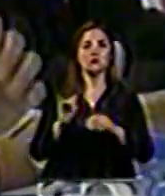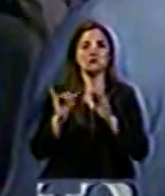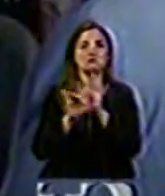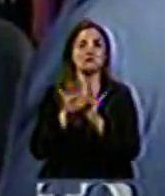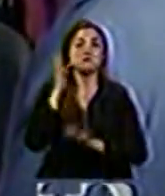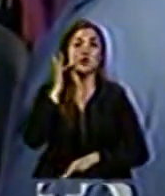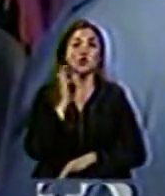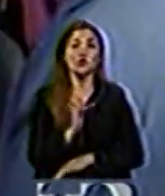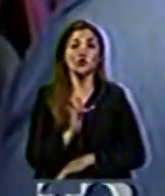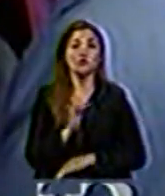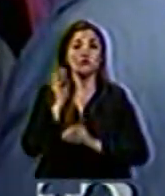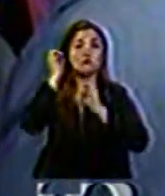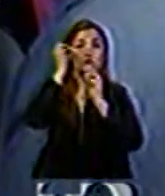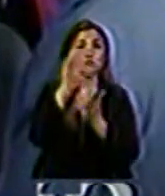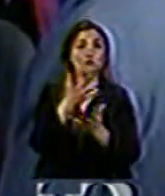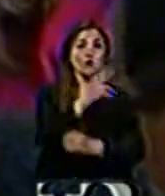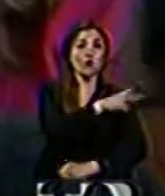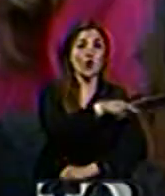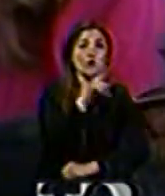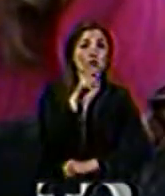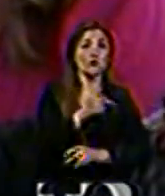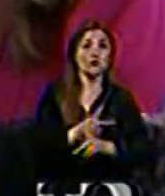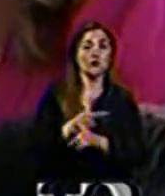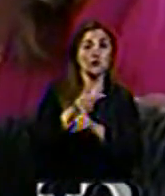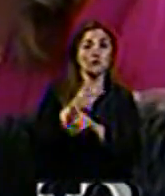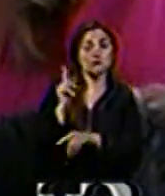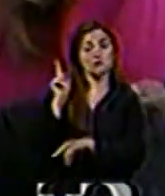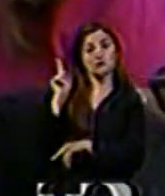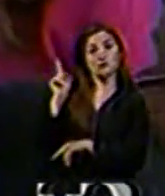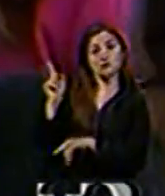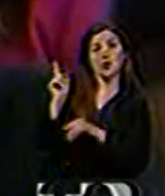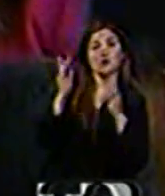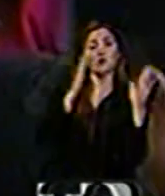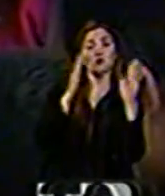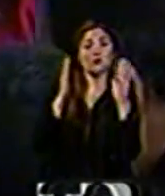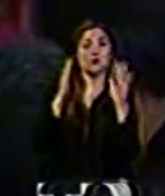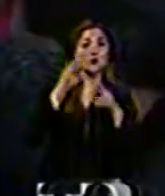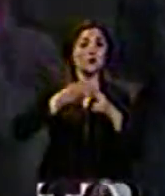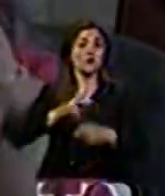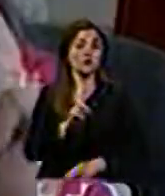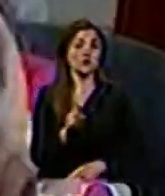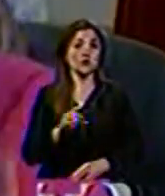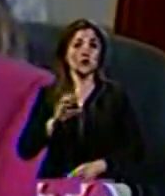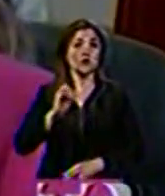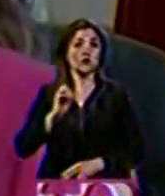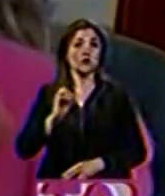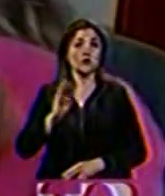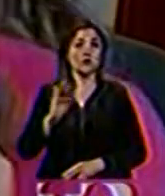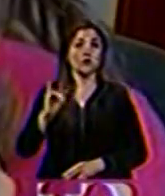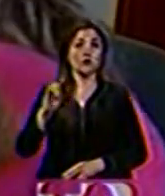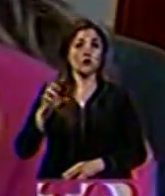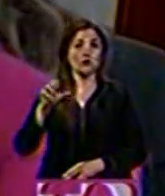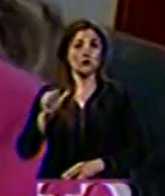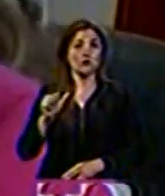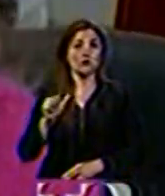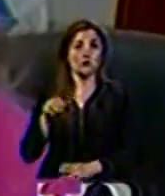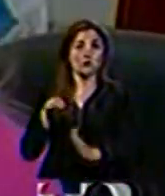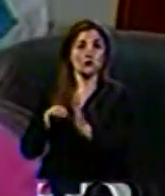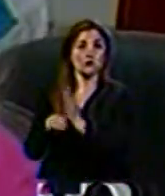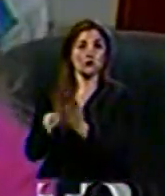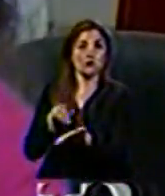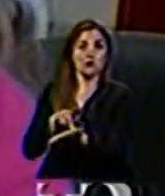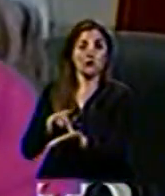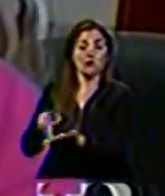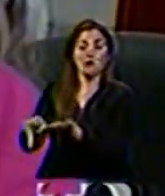irregularidades. Así lo dio a conocer la vocal del Consejo de la Judicatura Transitorio, Sobeida Aragundi. De bodegas que han sido